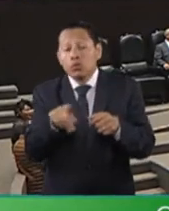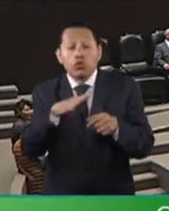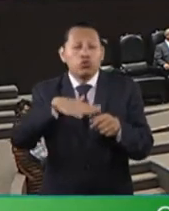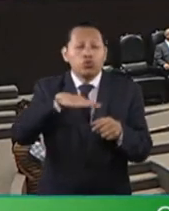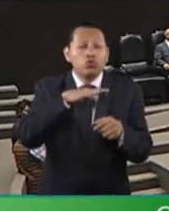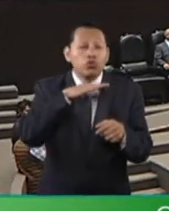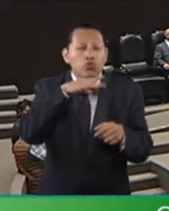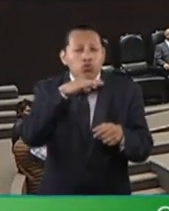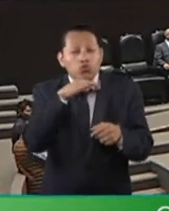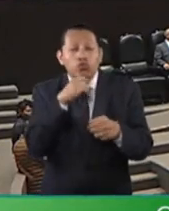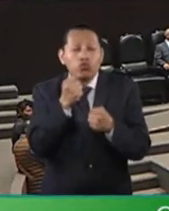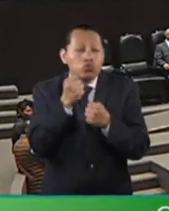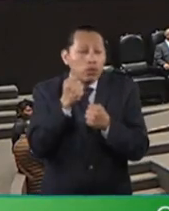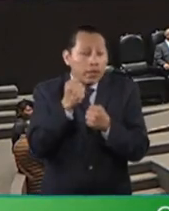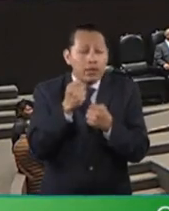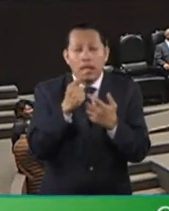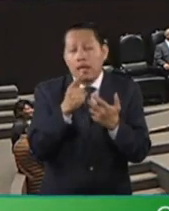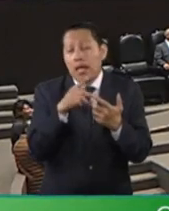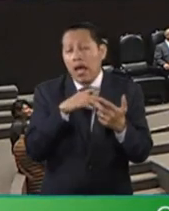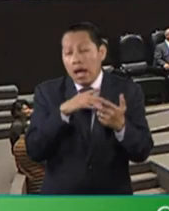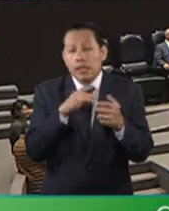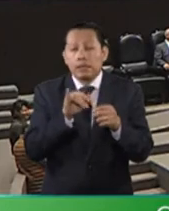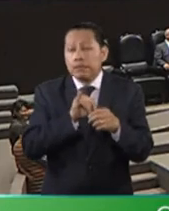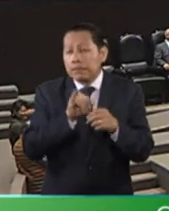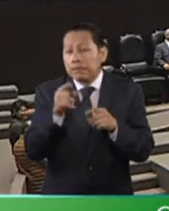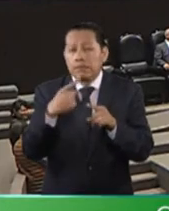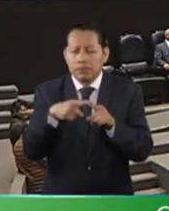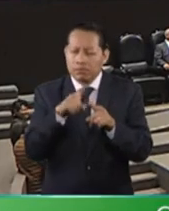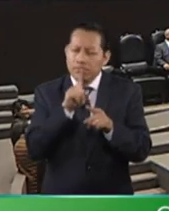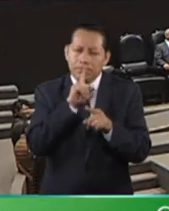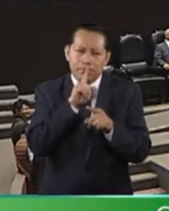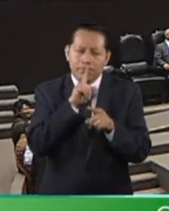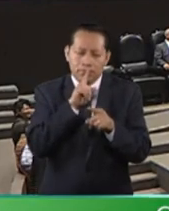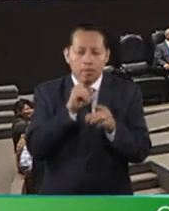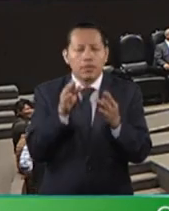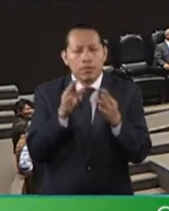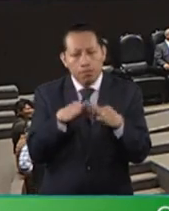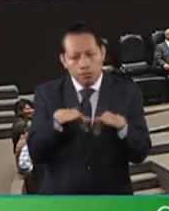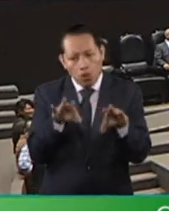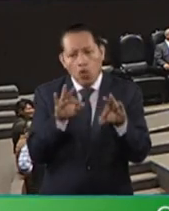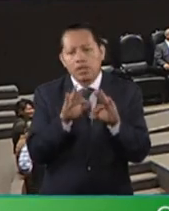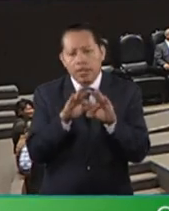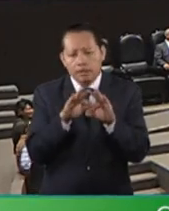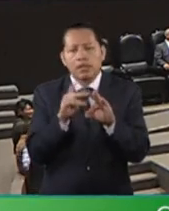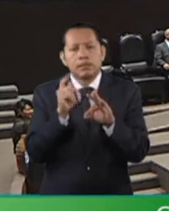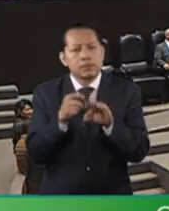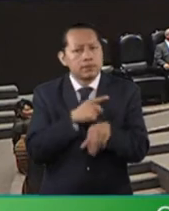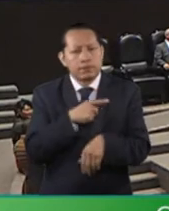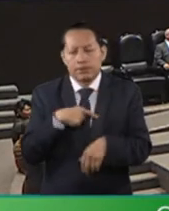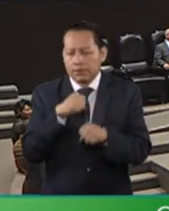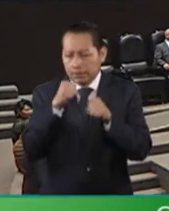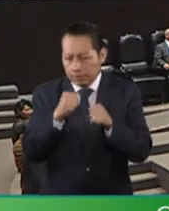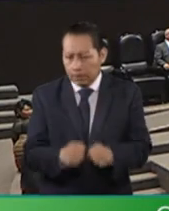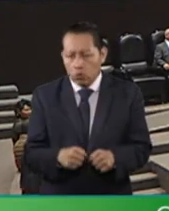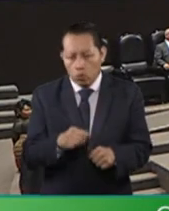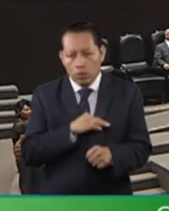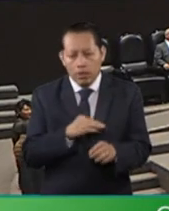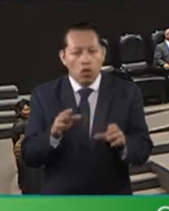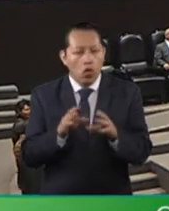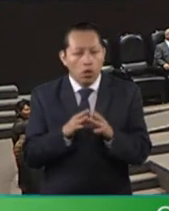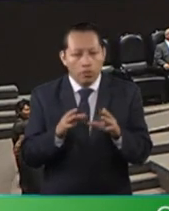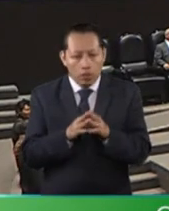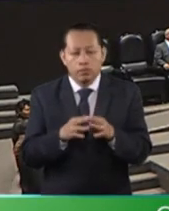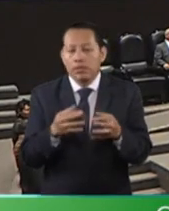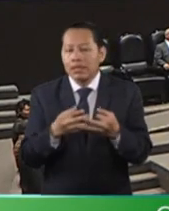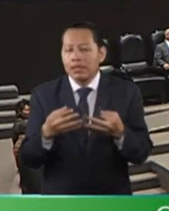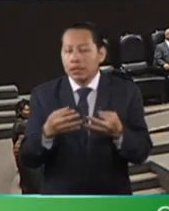adversas geográficas o ambientales. Asimismo, es importante garantizar la seguridad en la tenencia